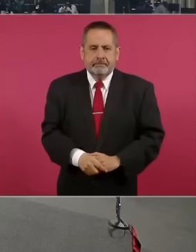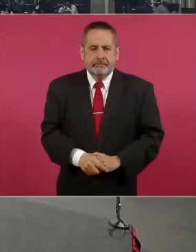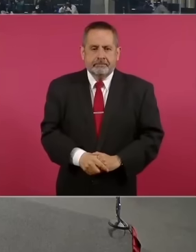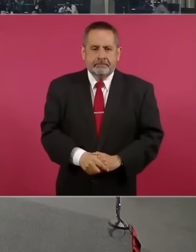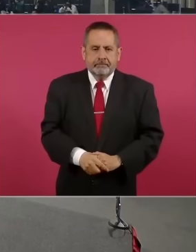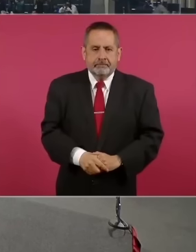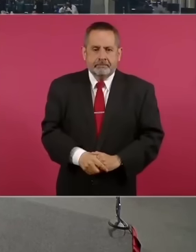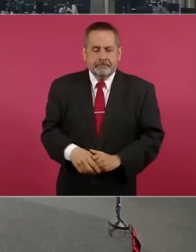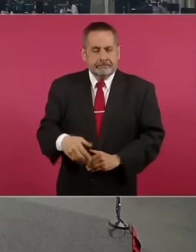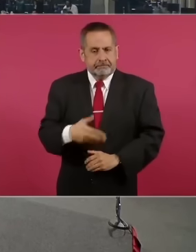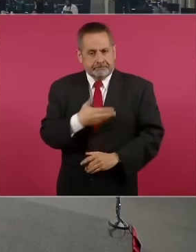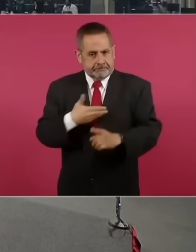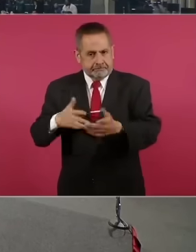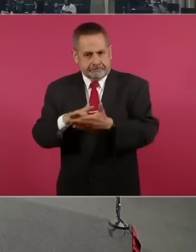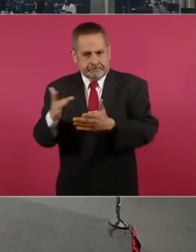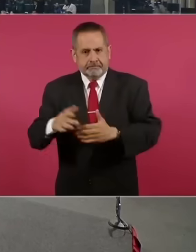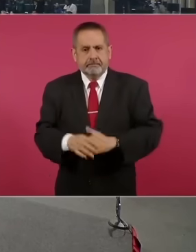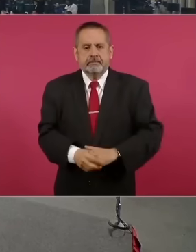Presidente, gracias.